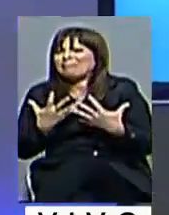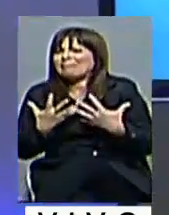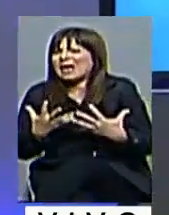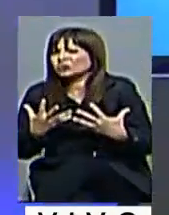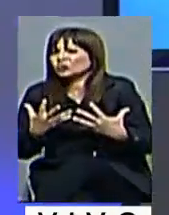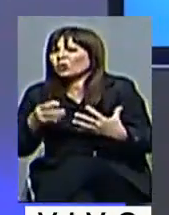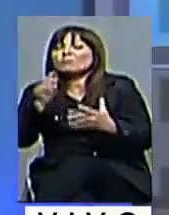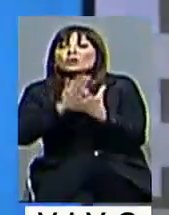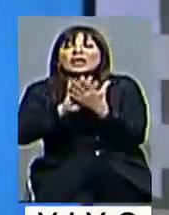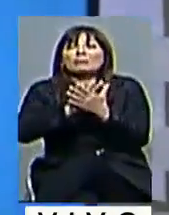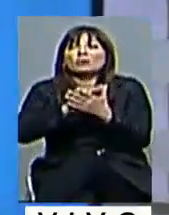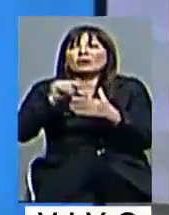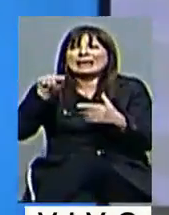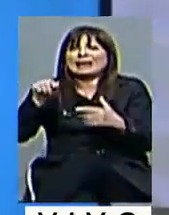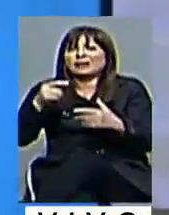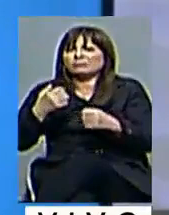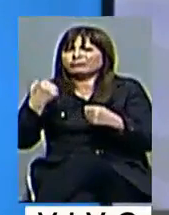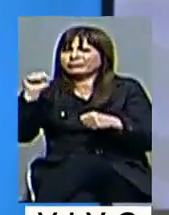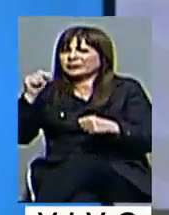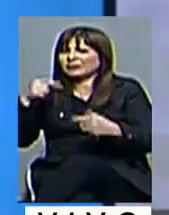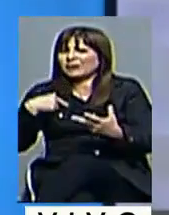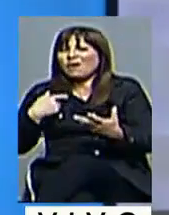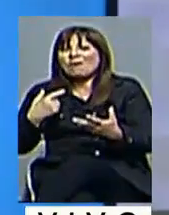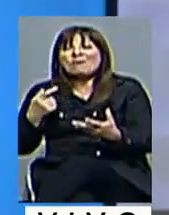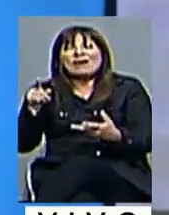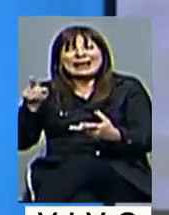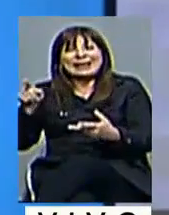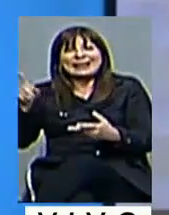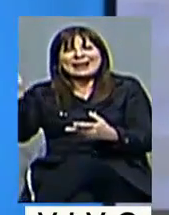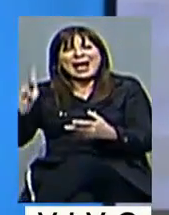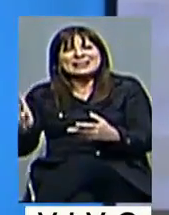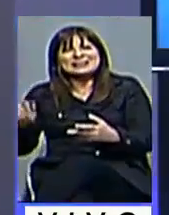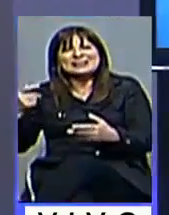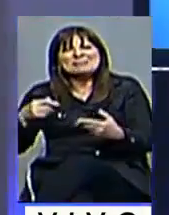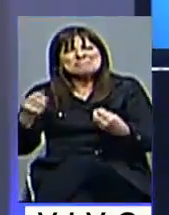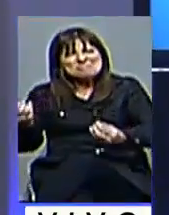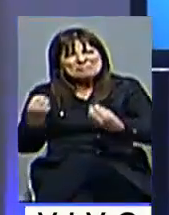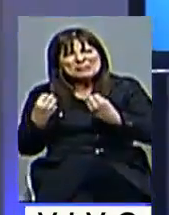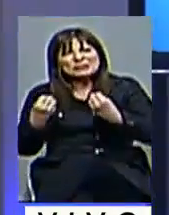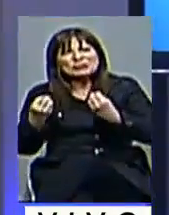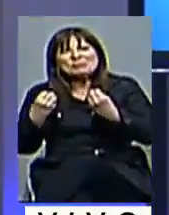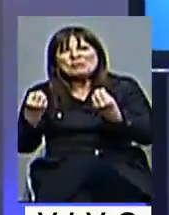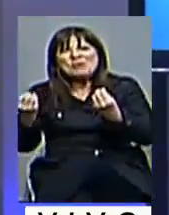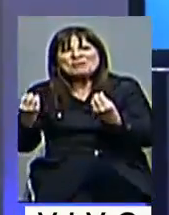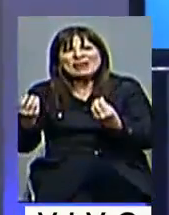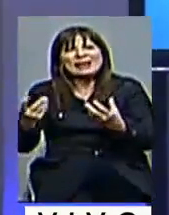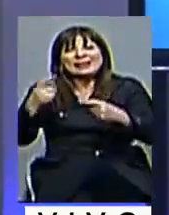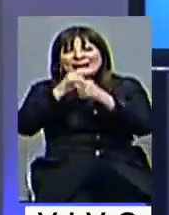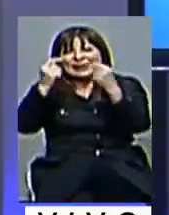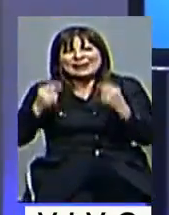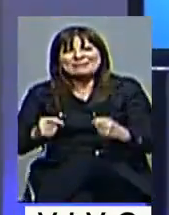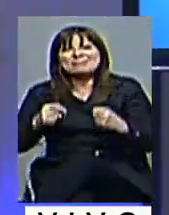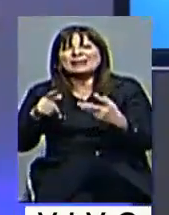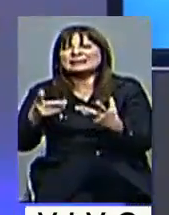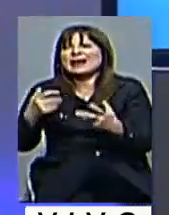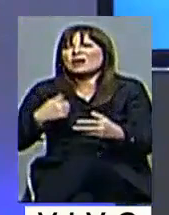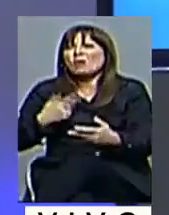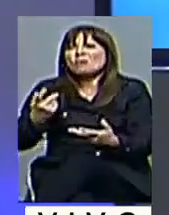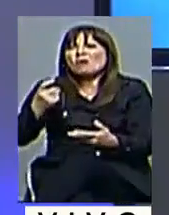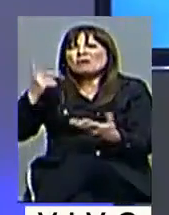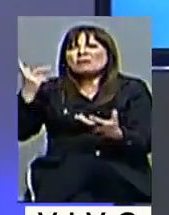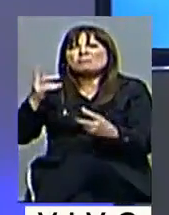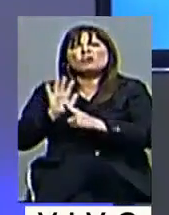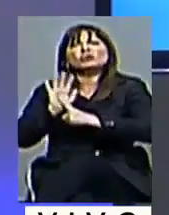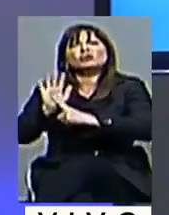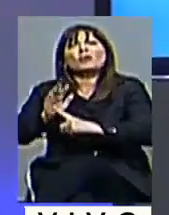José Antonio Kast en la campaña lo pasó fantástico. Él... partió de cero. Y demostró ser mucho más de lo que muchos pensaban, ¿eh? Sí. En cuanto a su capacidad de